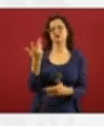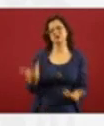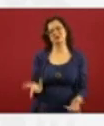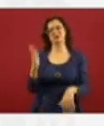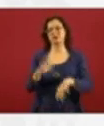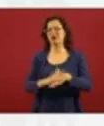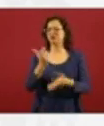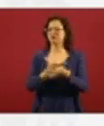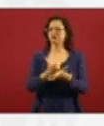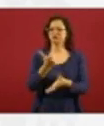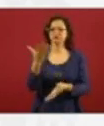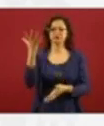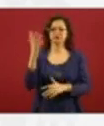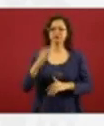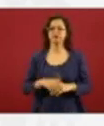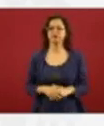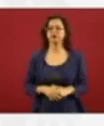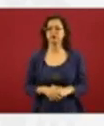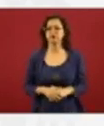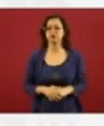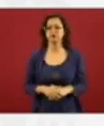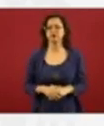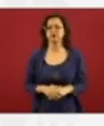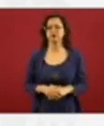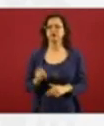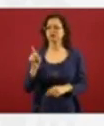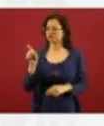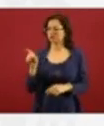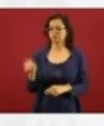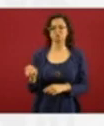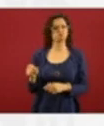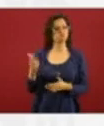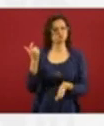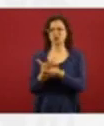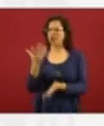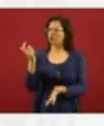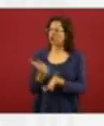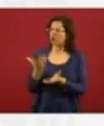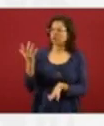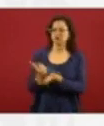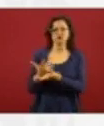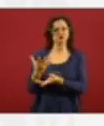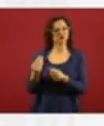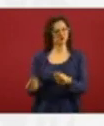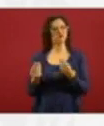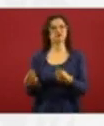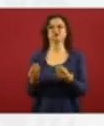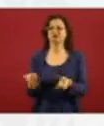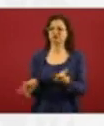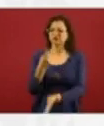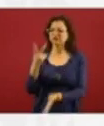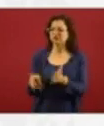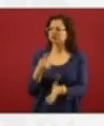las más caras. Esta cadena sí está empujando mucho los precios hacia arriba, y eso que